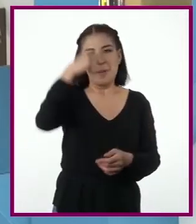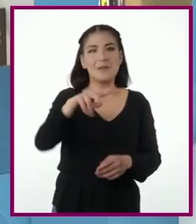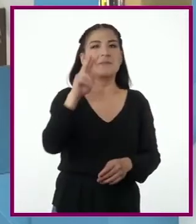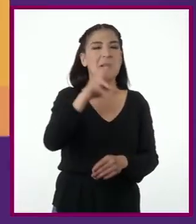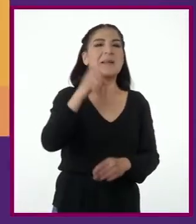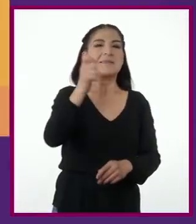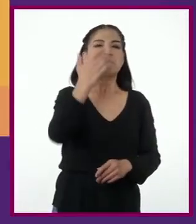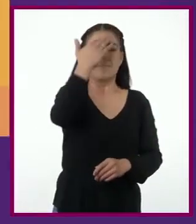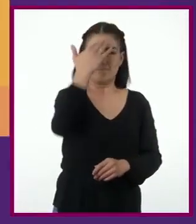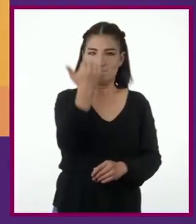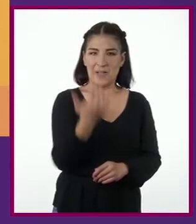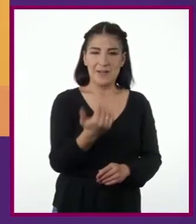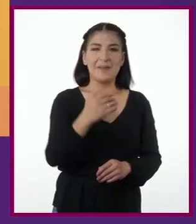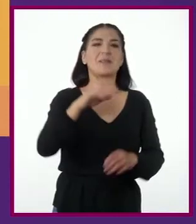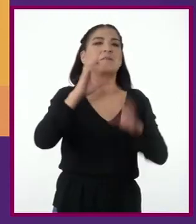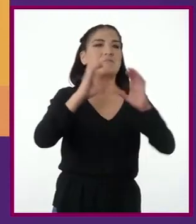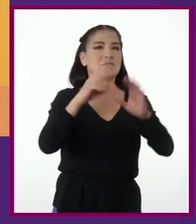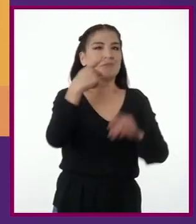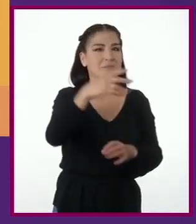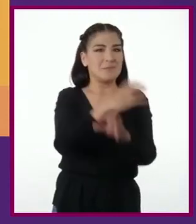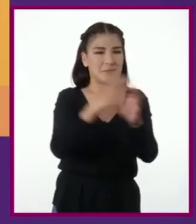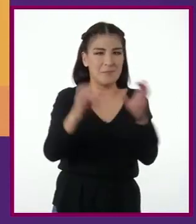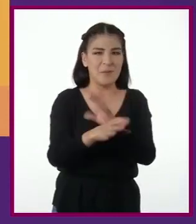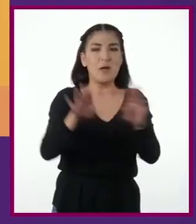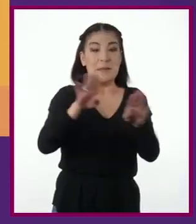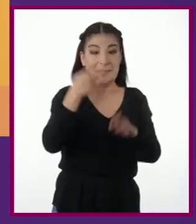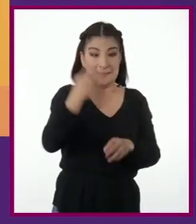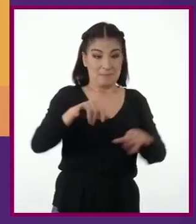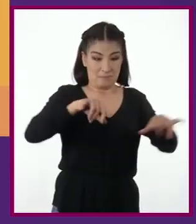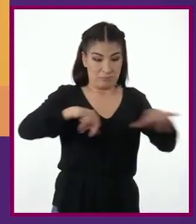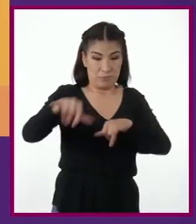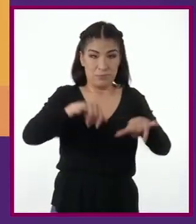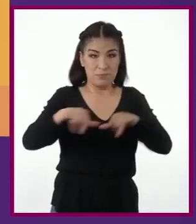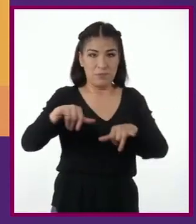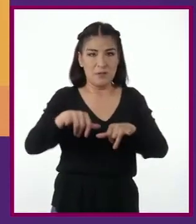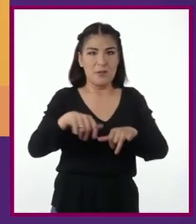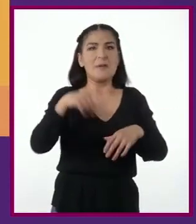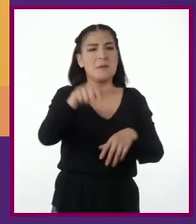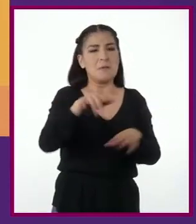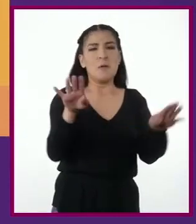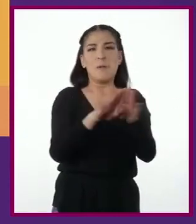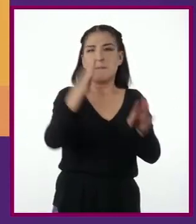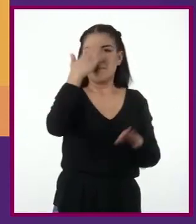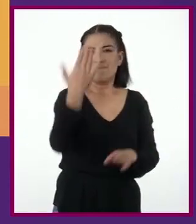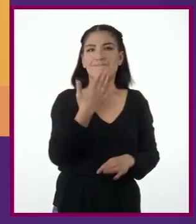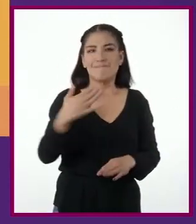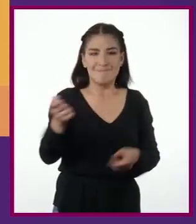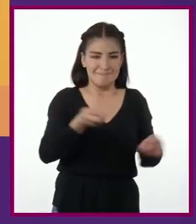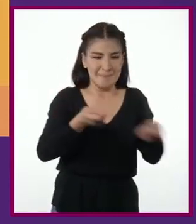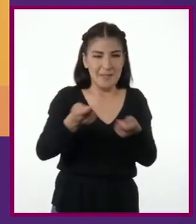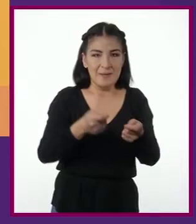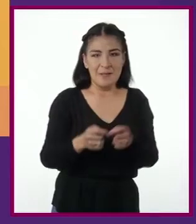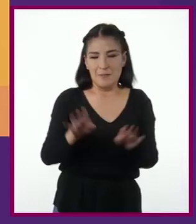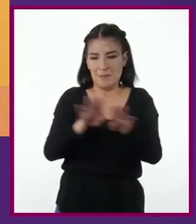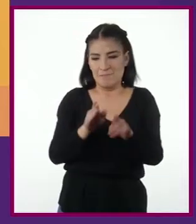los mayas. Además, su ubicación geográfica era estratégica porque era